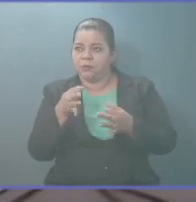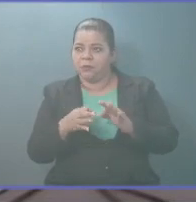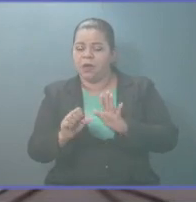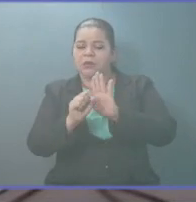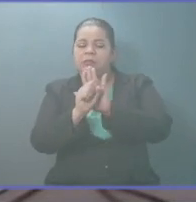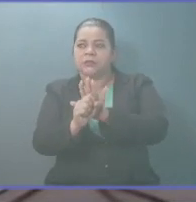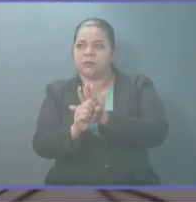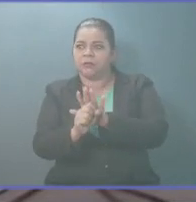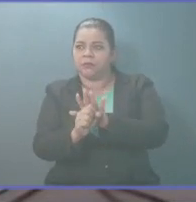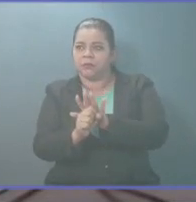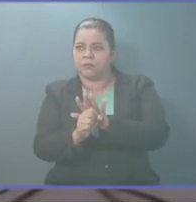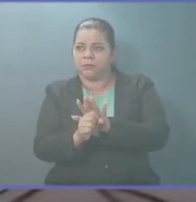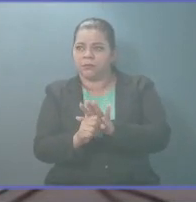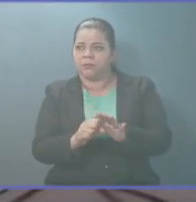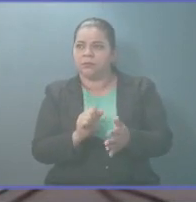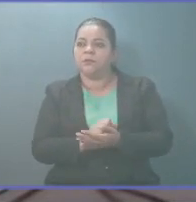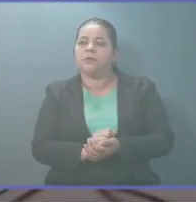Creemos de que